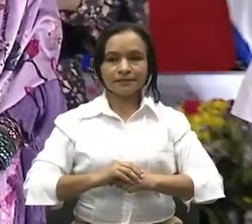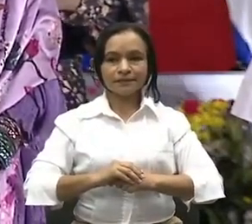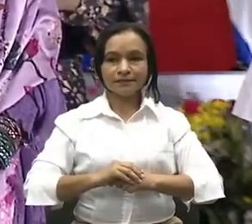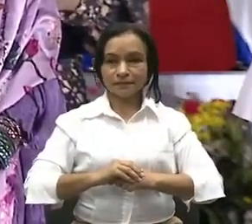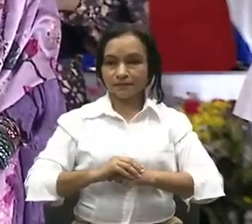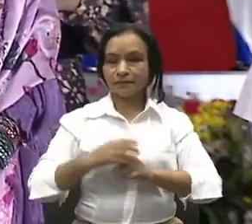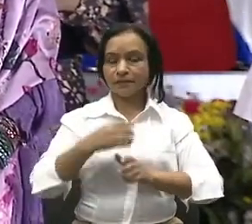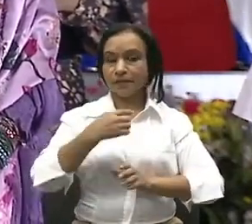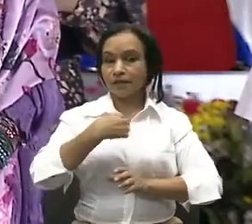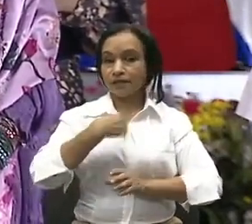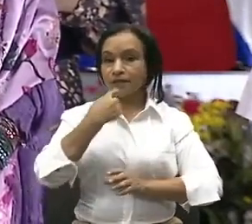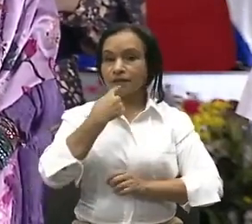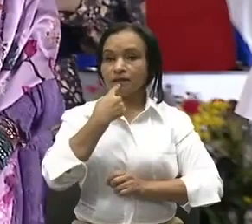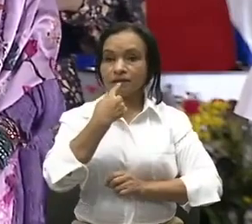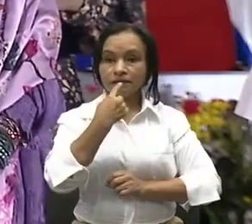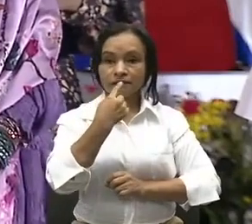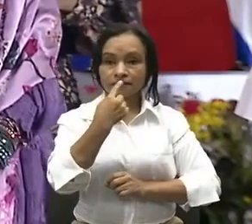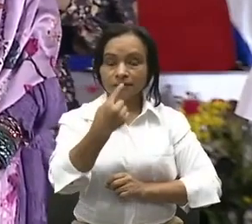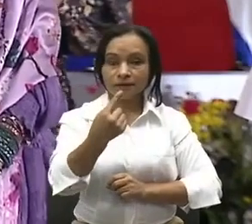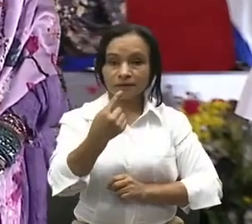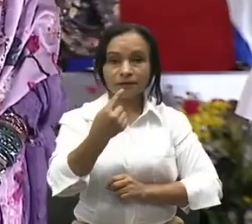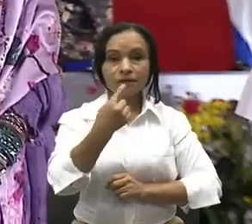les digo,